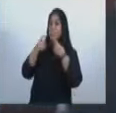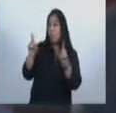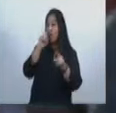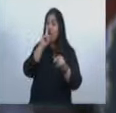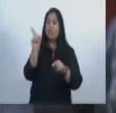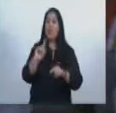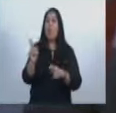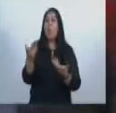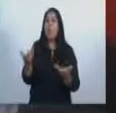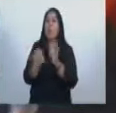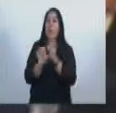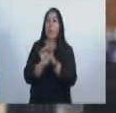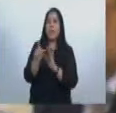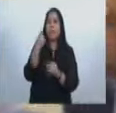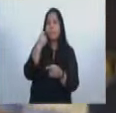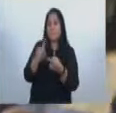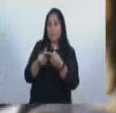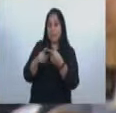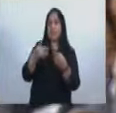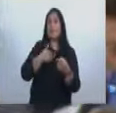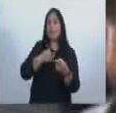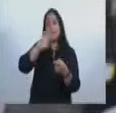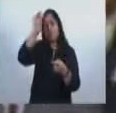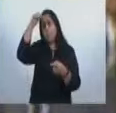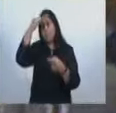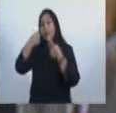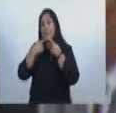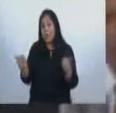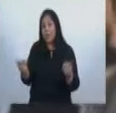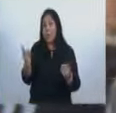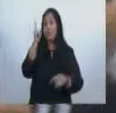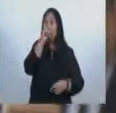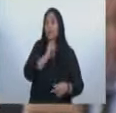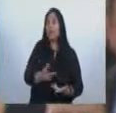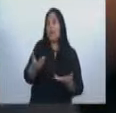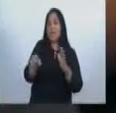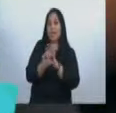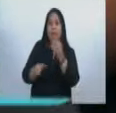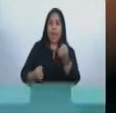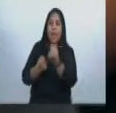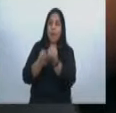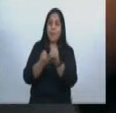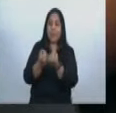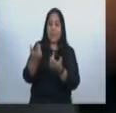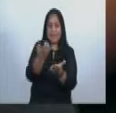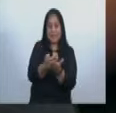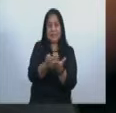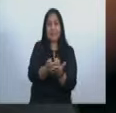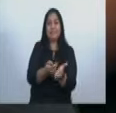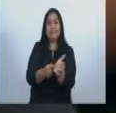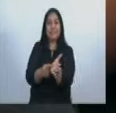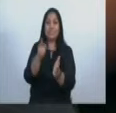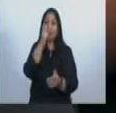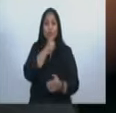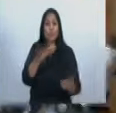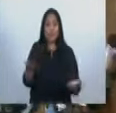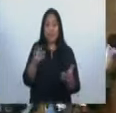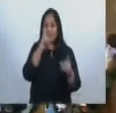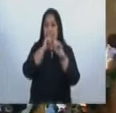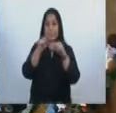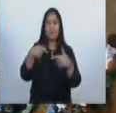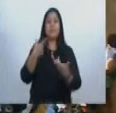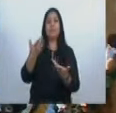estado primero Cuando tenemos política pública no han estado apoyadas en Si no han sido el producto